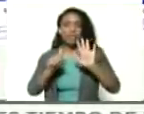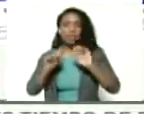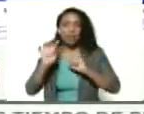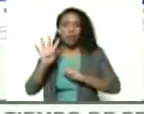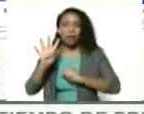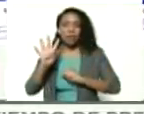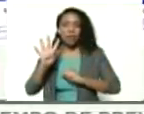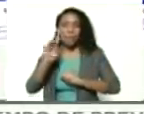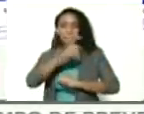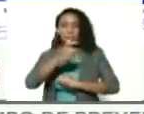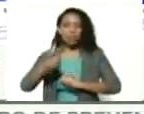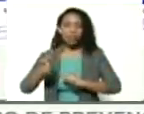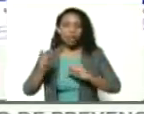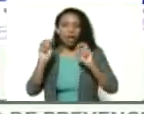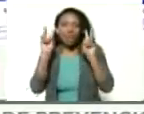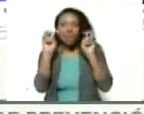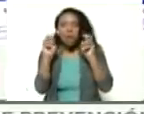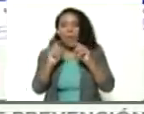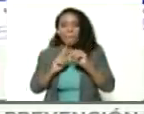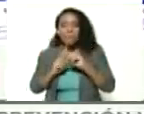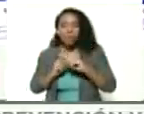8.764 casos nuevos.